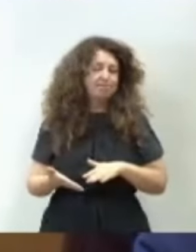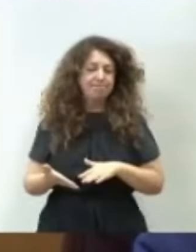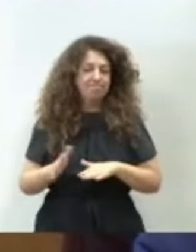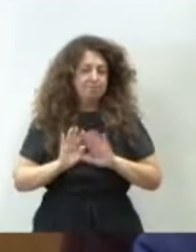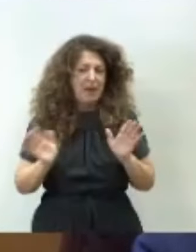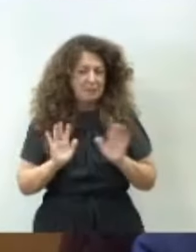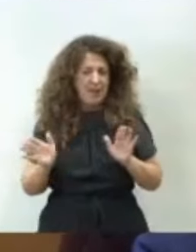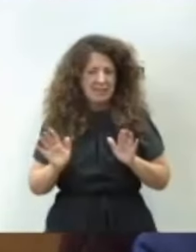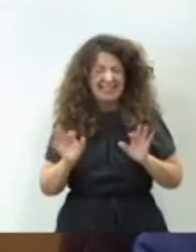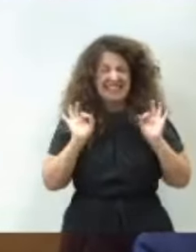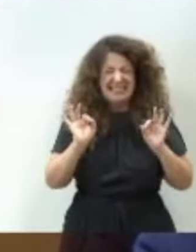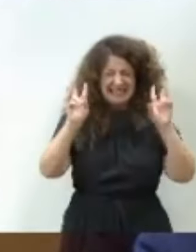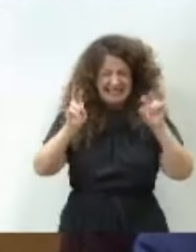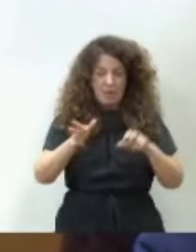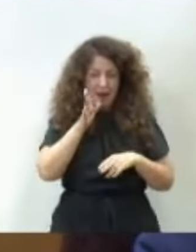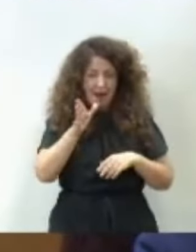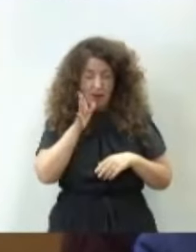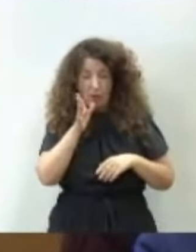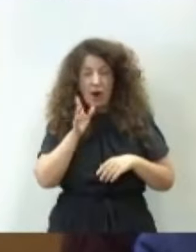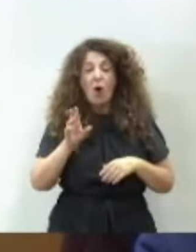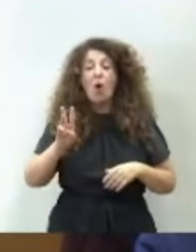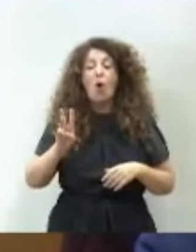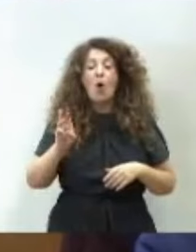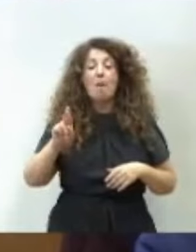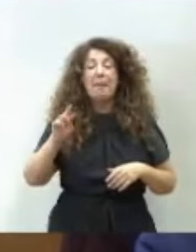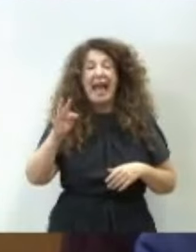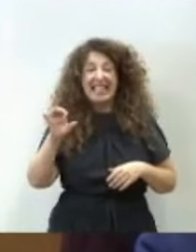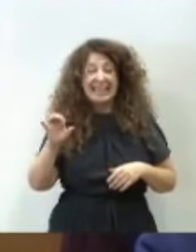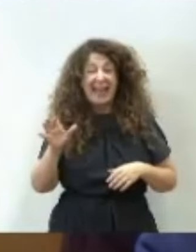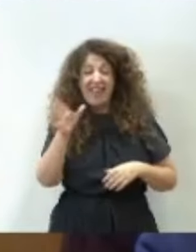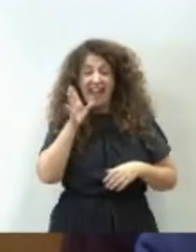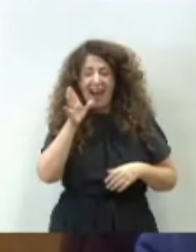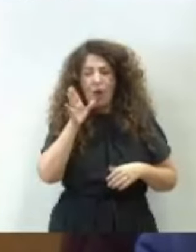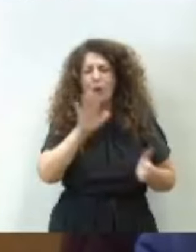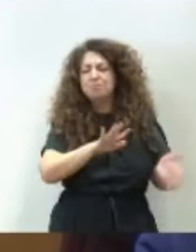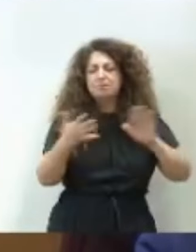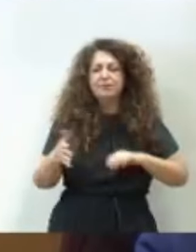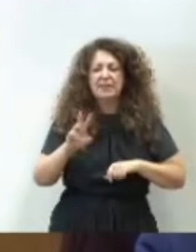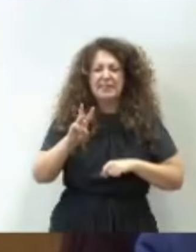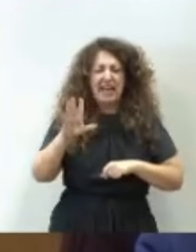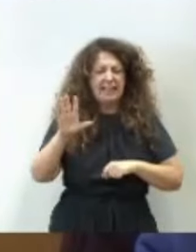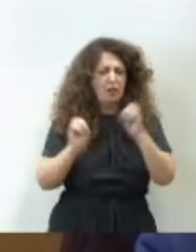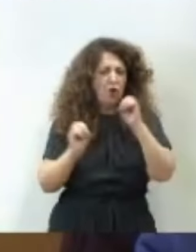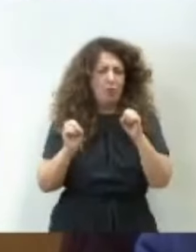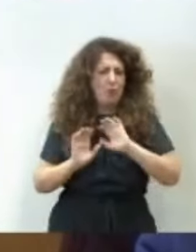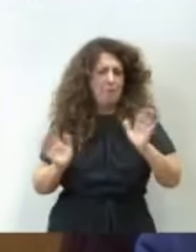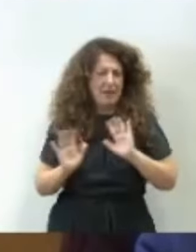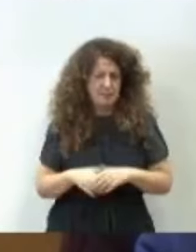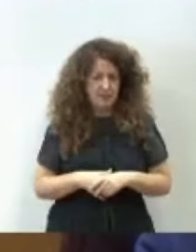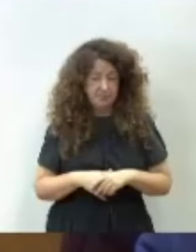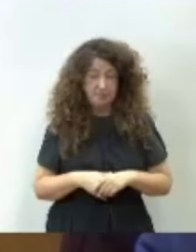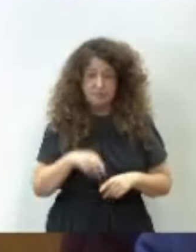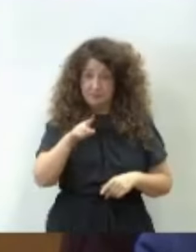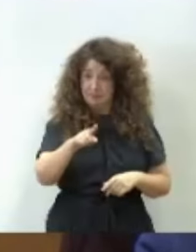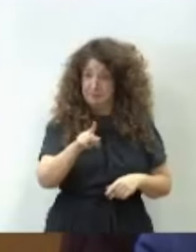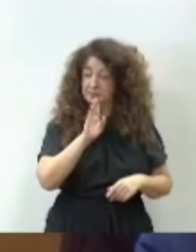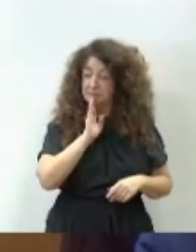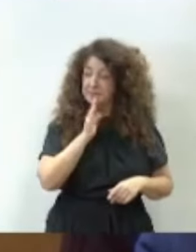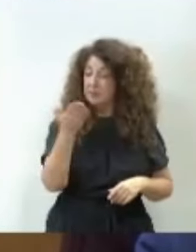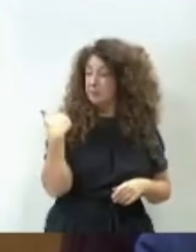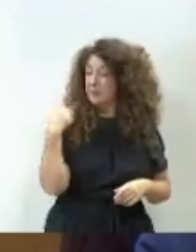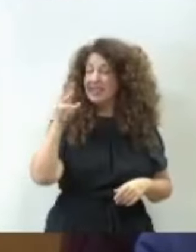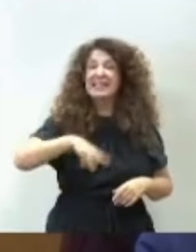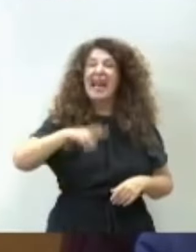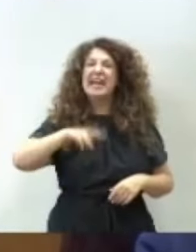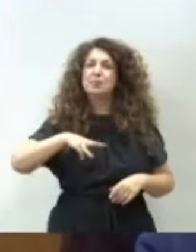el 35% del PERTE del agua. Señora Rivera, usted hace 3 meses, señora ministra,